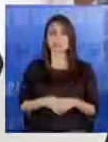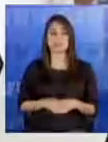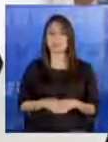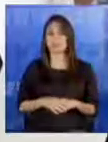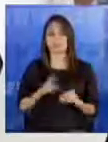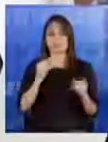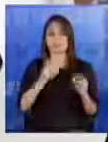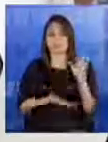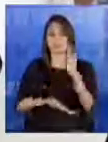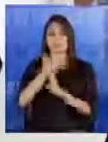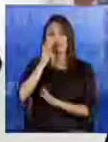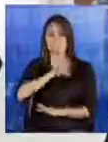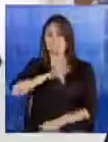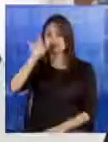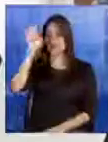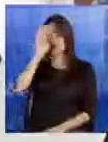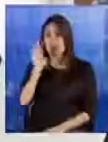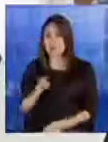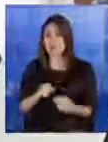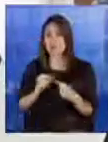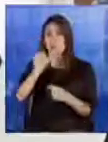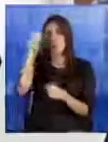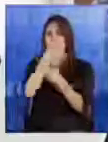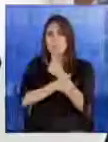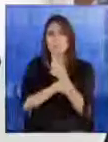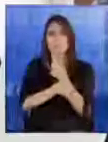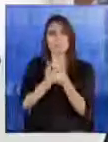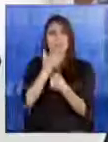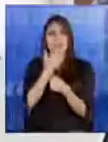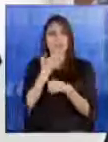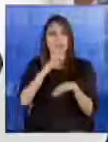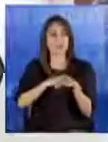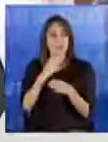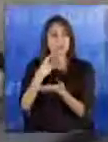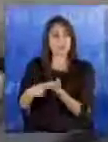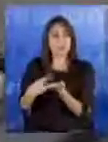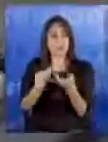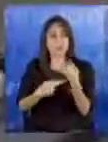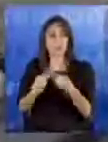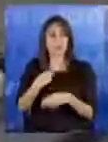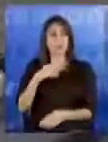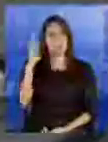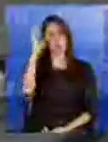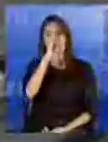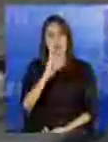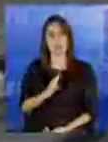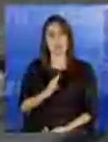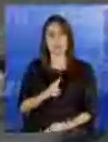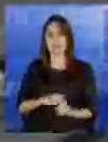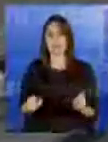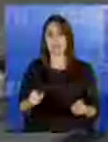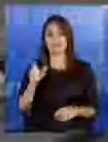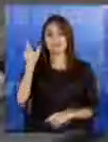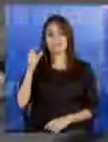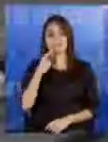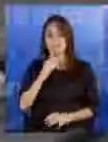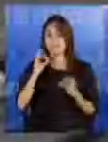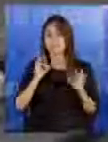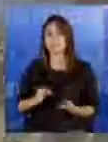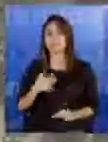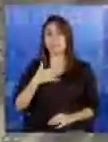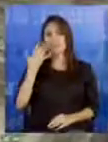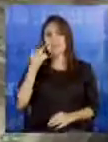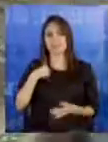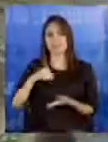han emprendido viajes a Brasil, al exterior, a efectos de mantener reuniones o negociaciones. La denuncia se tornó más fuerte, pues la legisladora asegura que por esas fechas